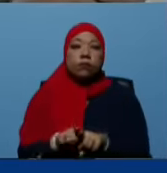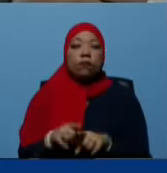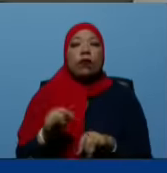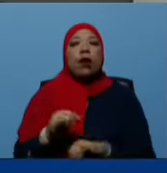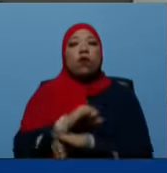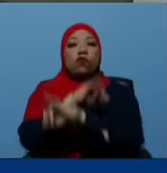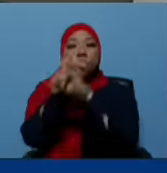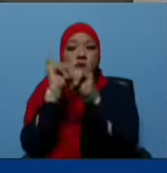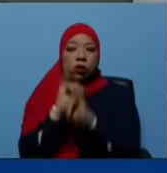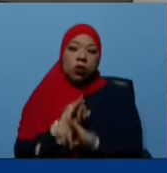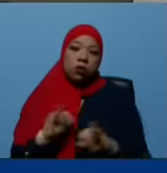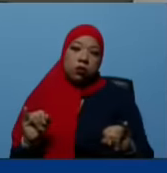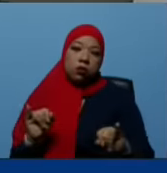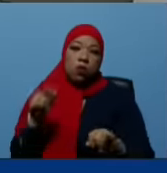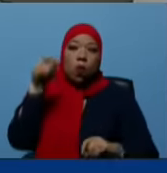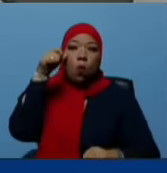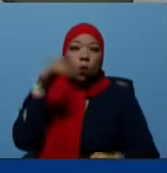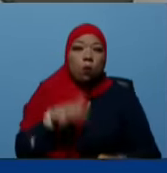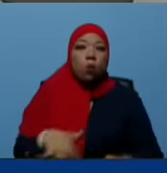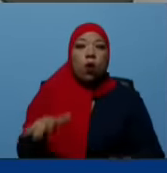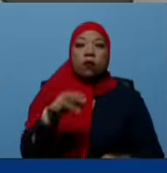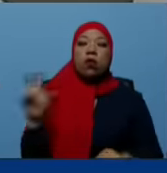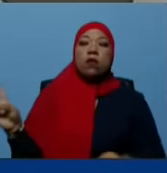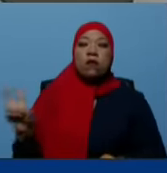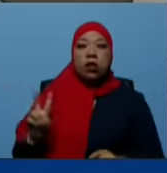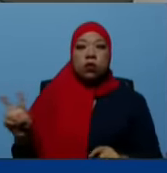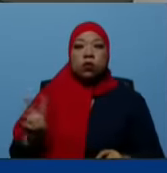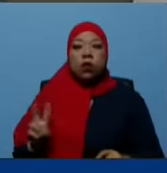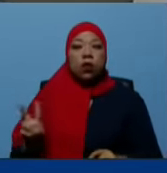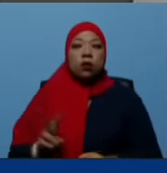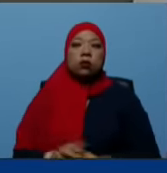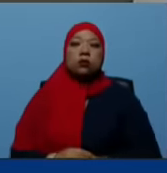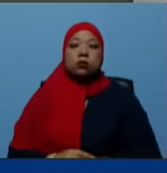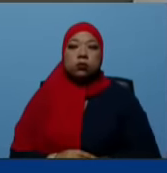feliz para el pueblo de Venezuela.